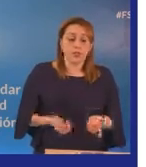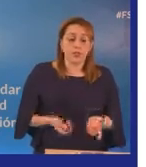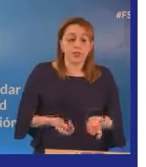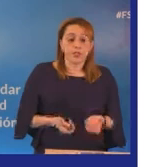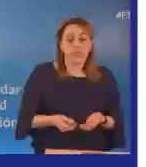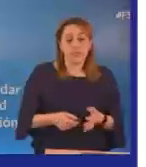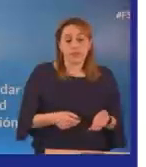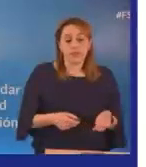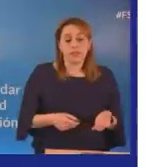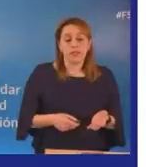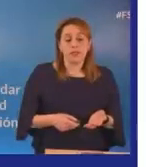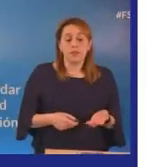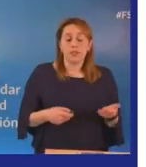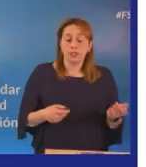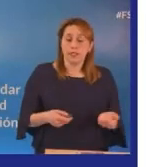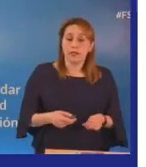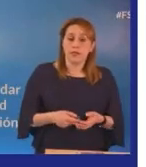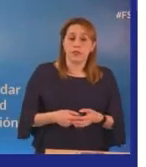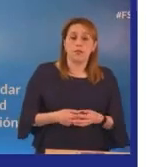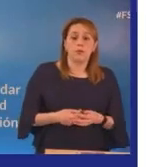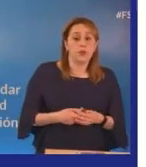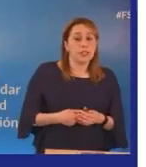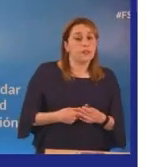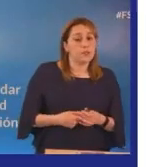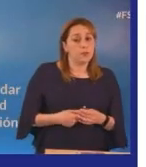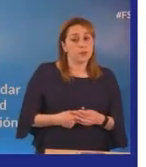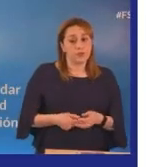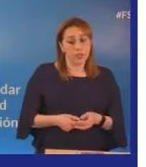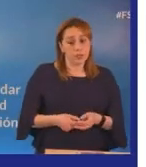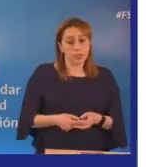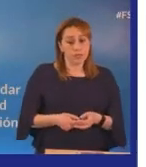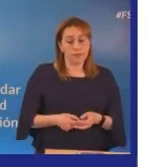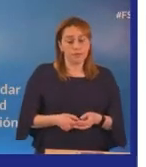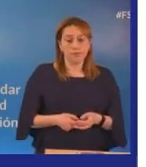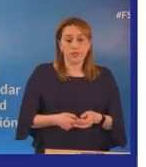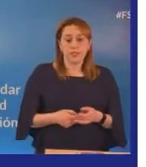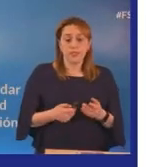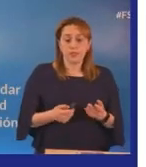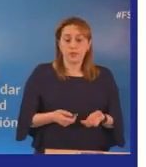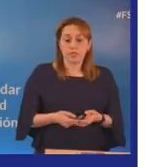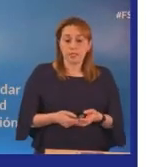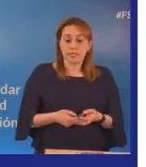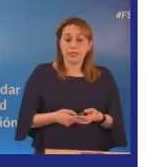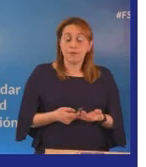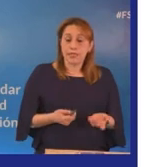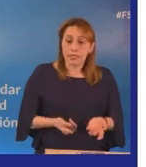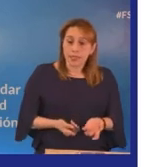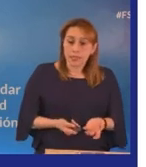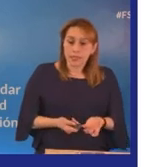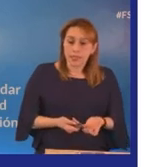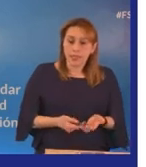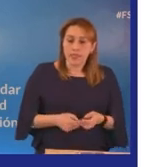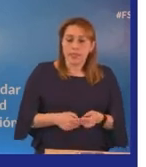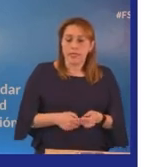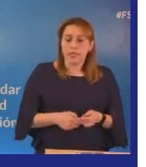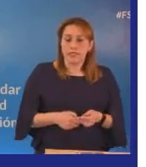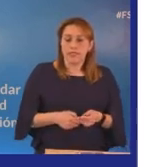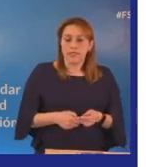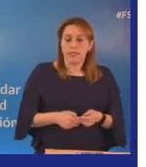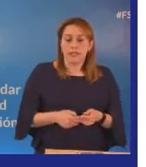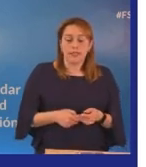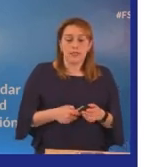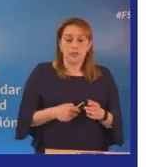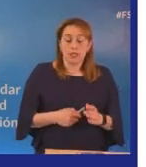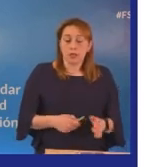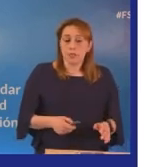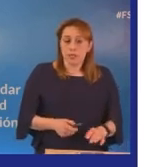de deglución y ya está fallando lo que tiene que ver con la movilidad de miembros inferiores. Ya es un paciente dependiente, ya